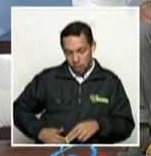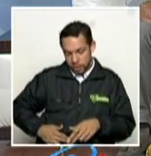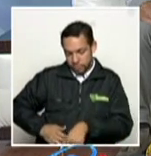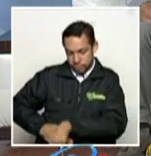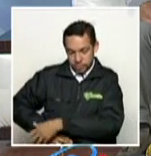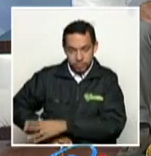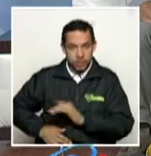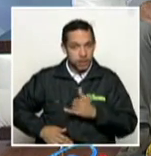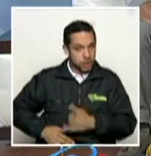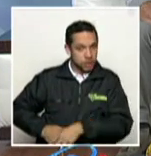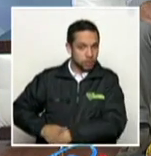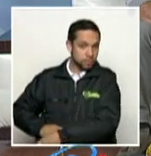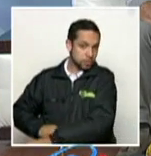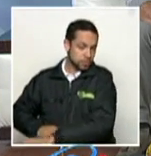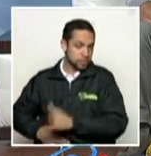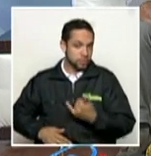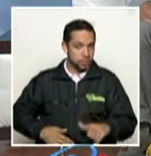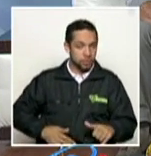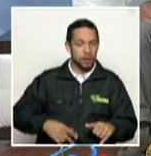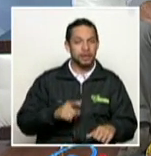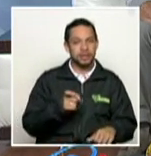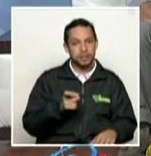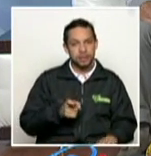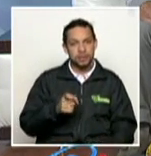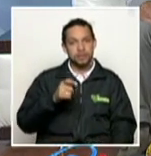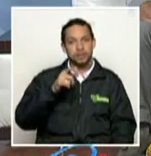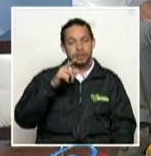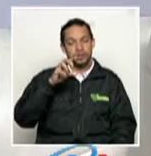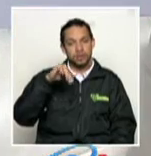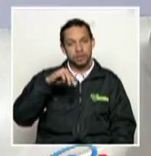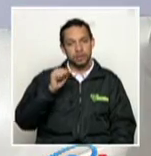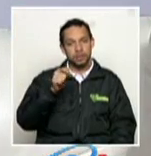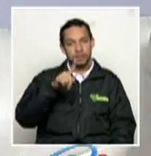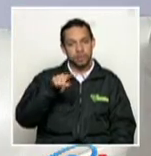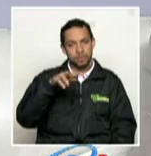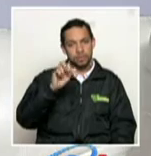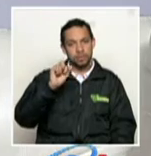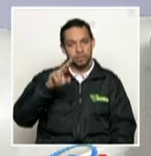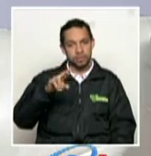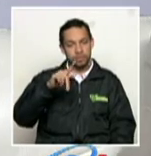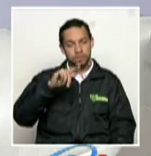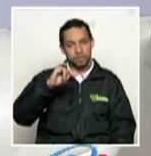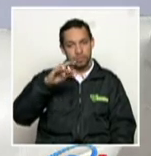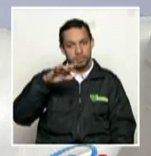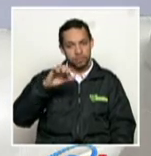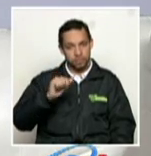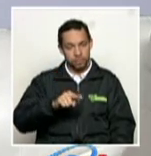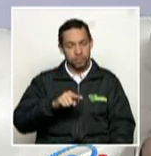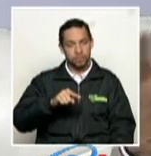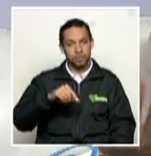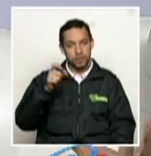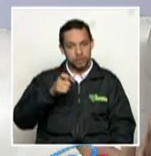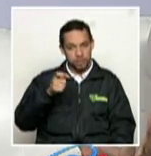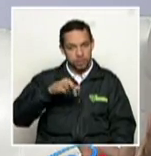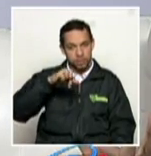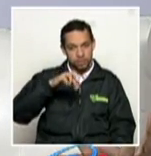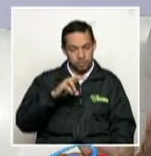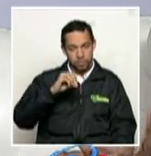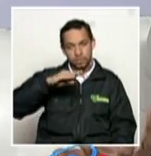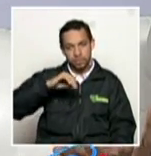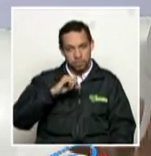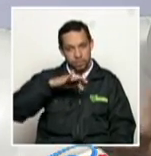por dolores, se le inicia eso, se le da el máster fibra para que siempre tenga pues aparte de la digestión, se le dan probióticos, la